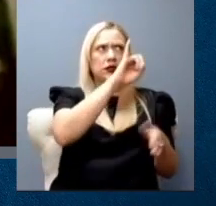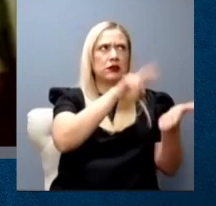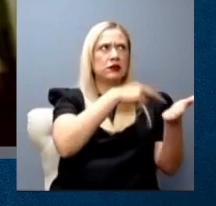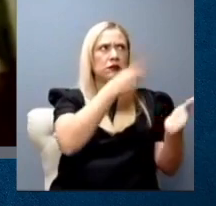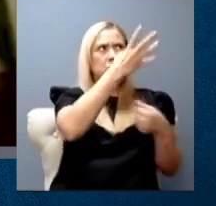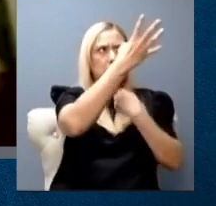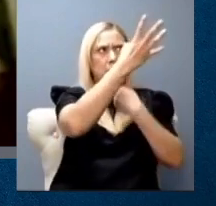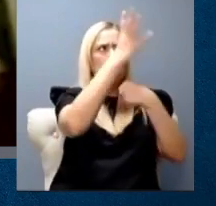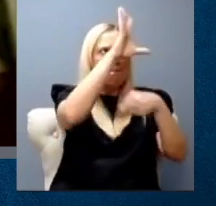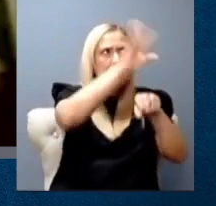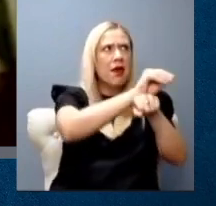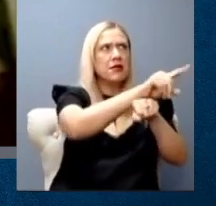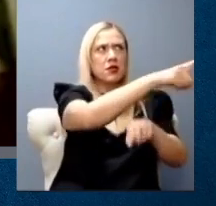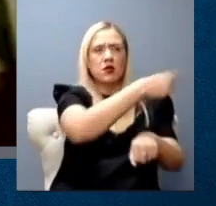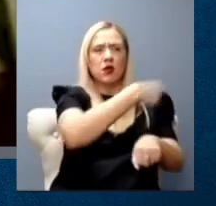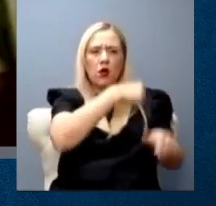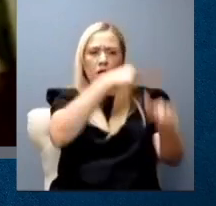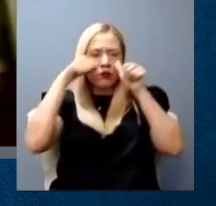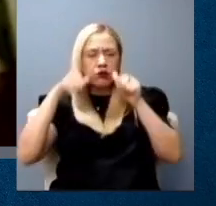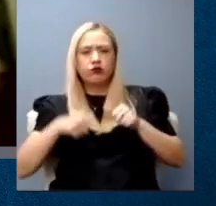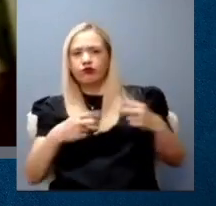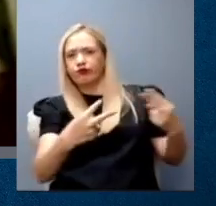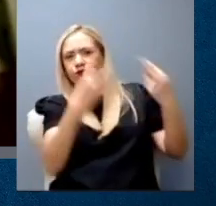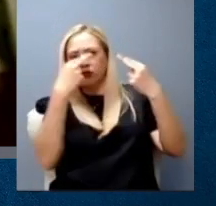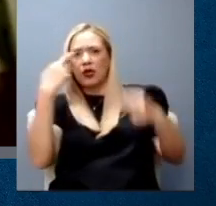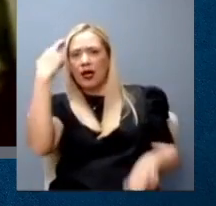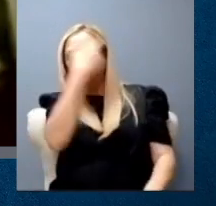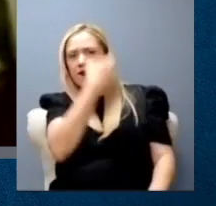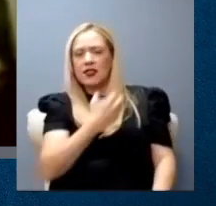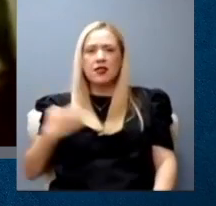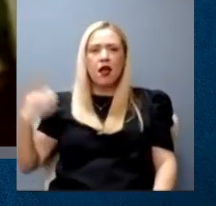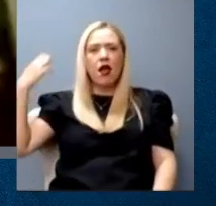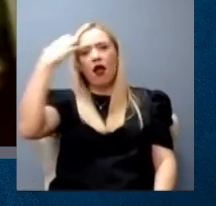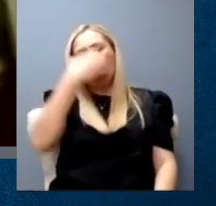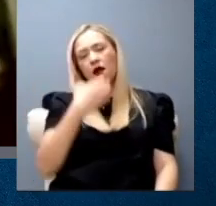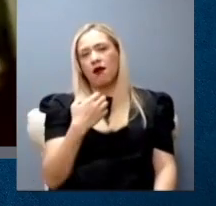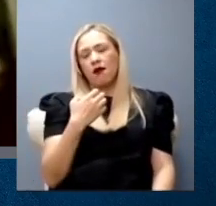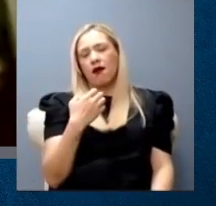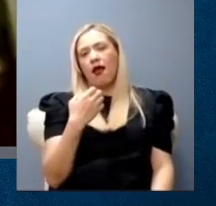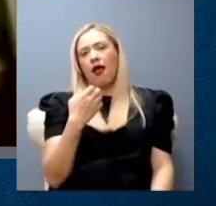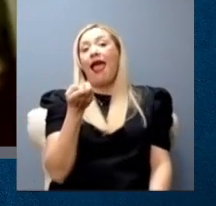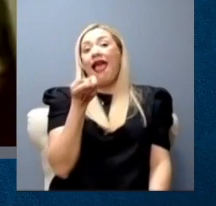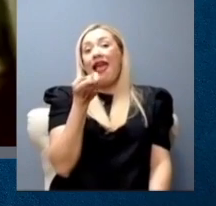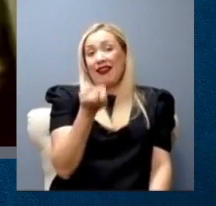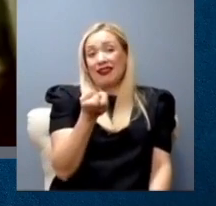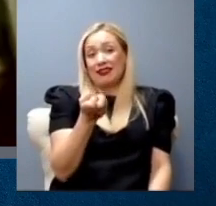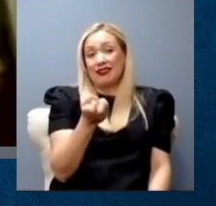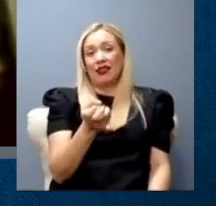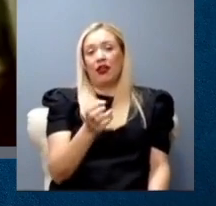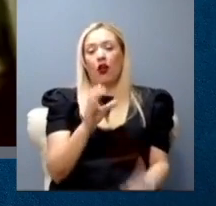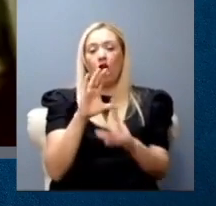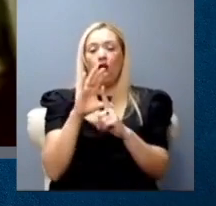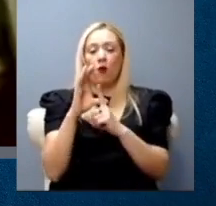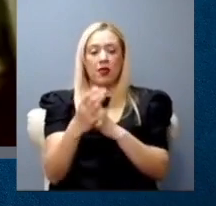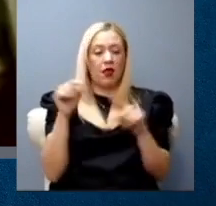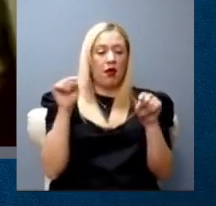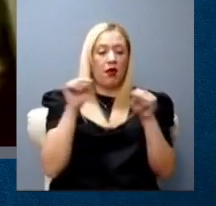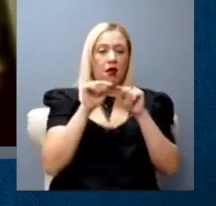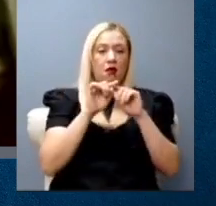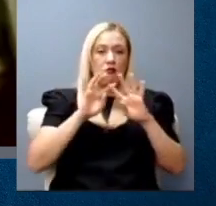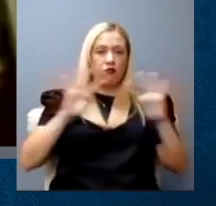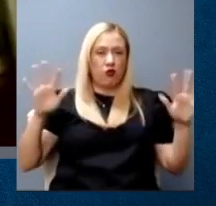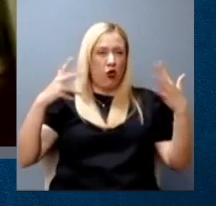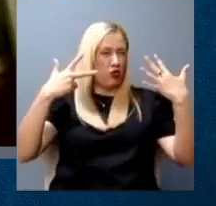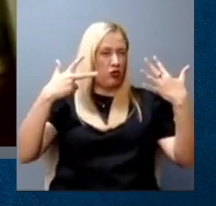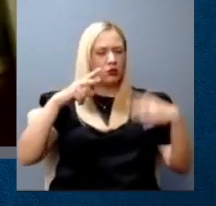las observaciones finales de estos comités se puede concluir que estos comités han identificado